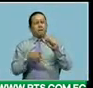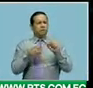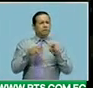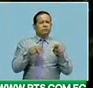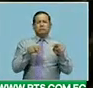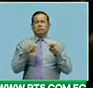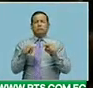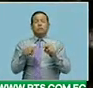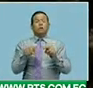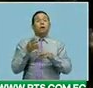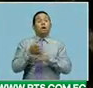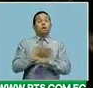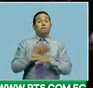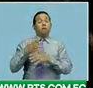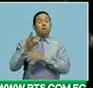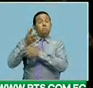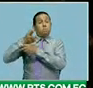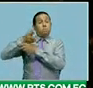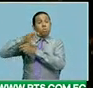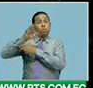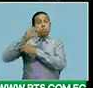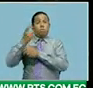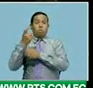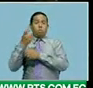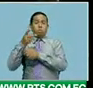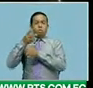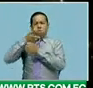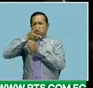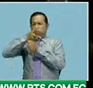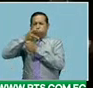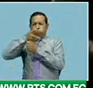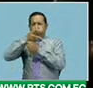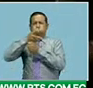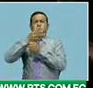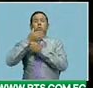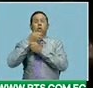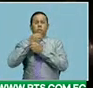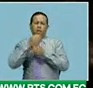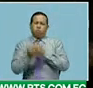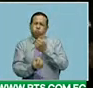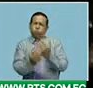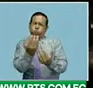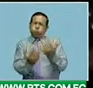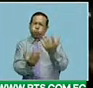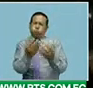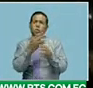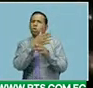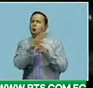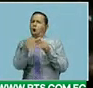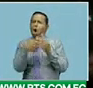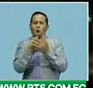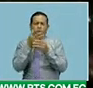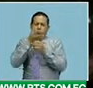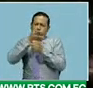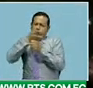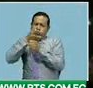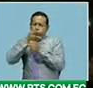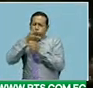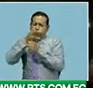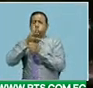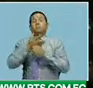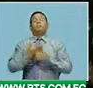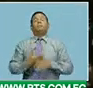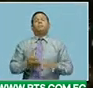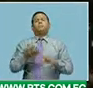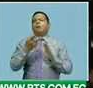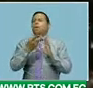Y las cámaras del EQ911 lograron captar el minuto a minuto de lo que sucedió. De ahí que aún se deben establecer las causas